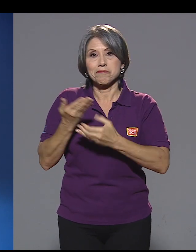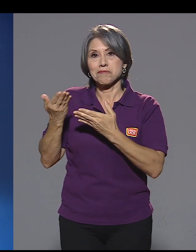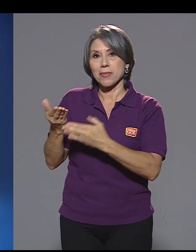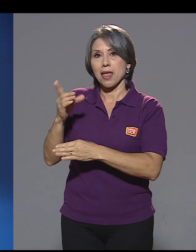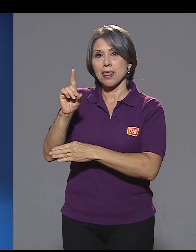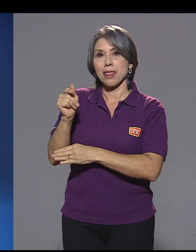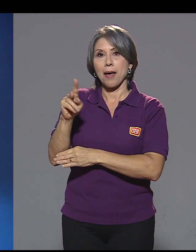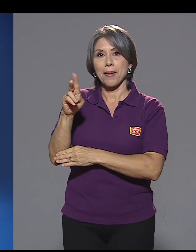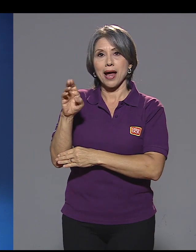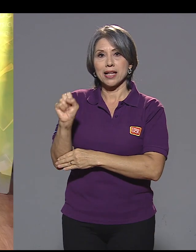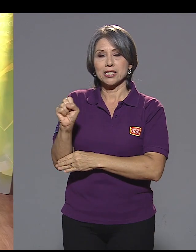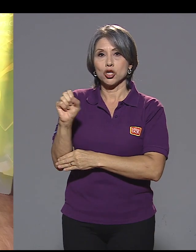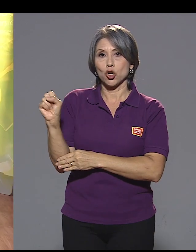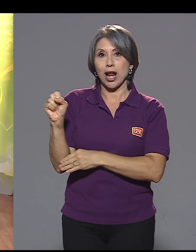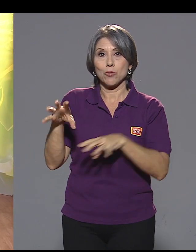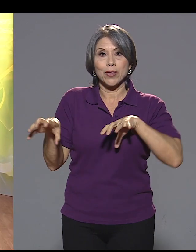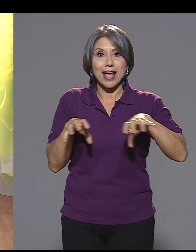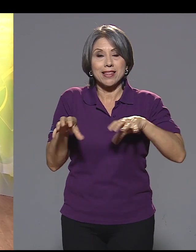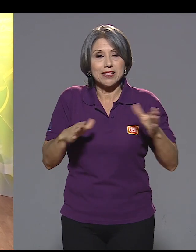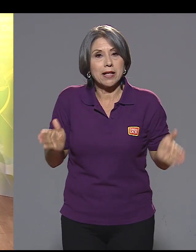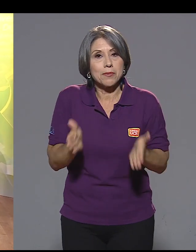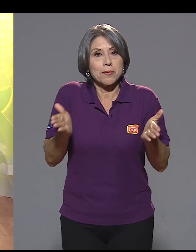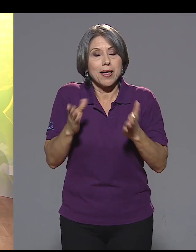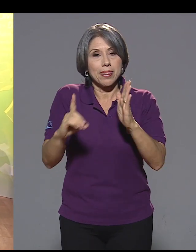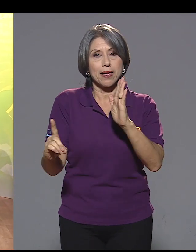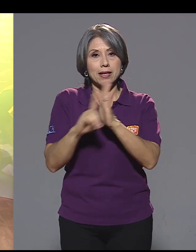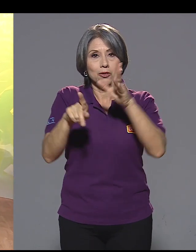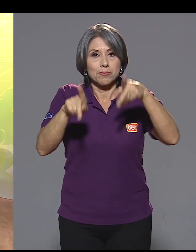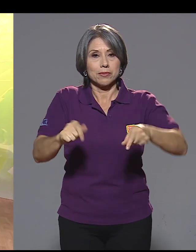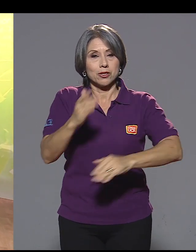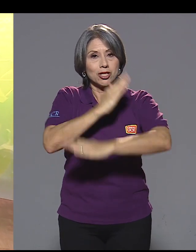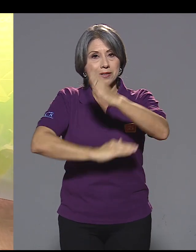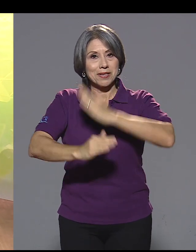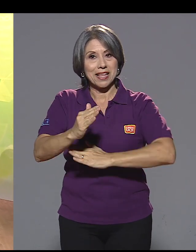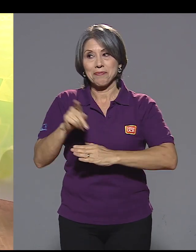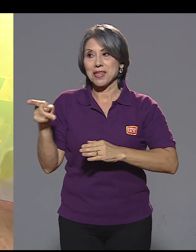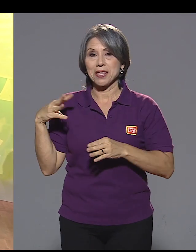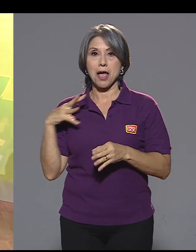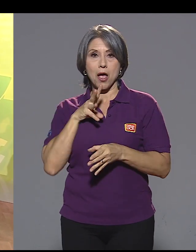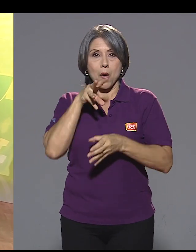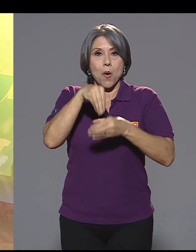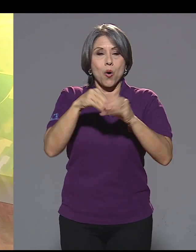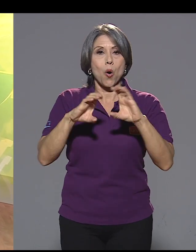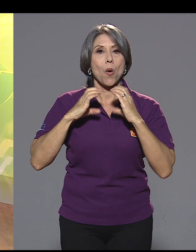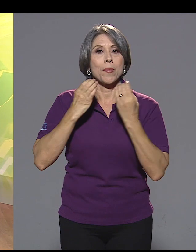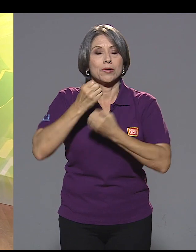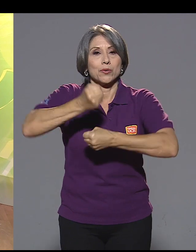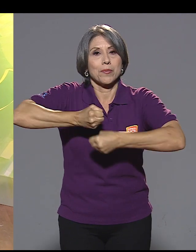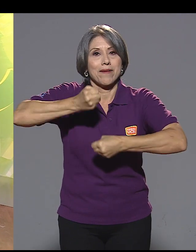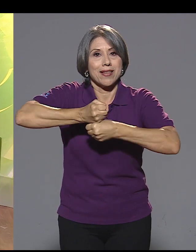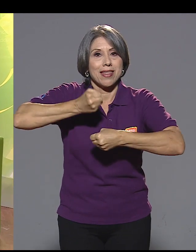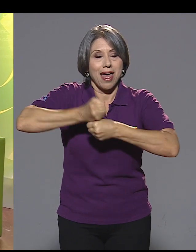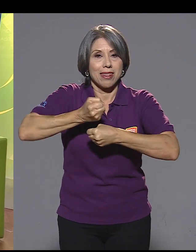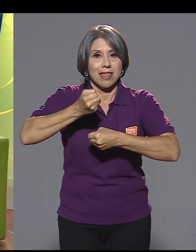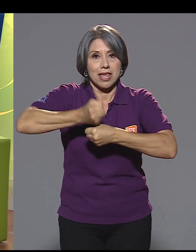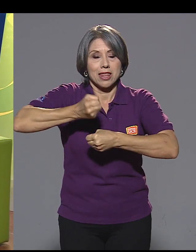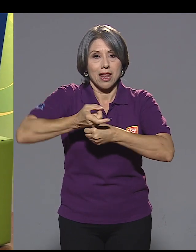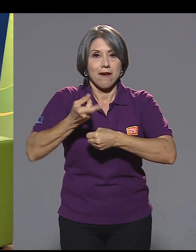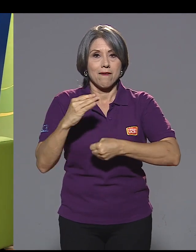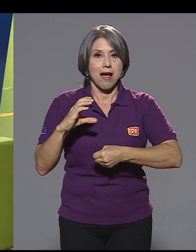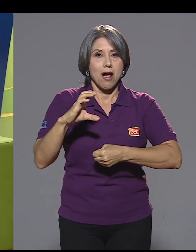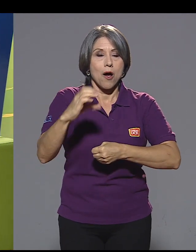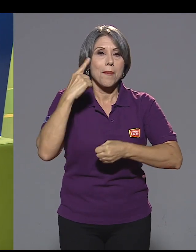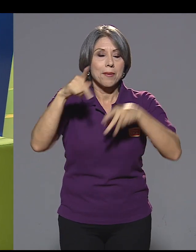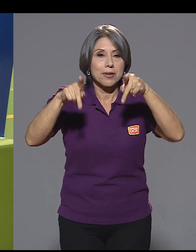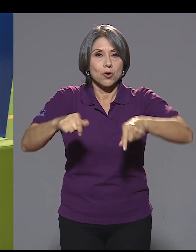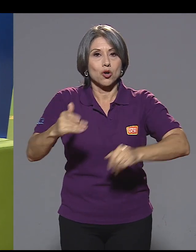trabajo. Se trata de Damaris Solano, quien es activista por los derechos de las personas con discapacidad y miembro de la Comisión de Empleabilidad y Trabajo